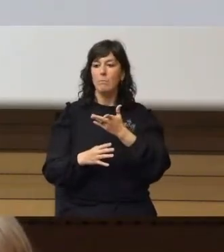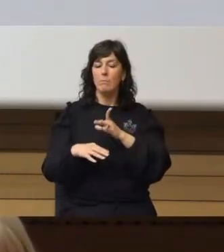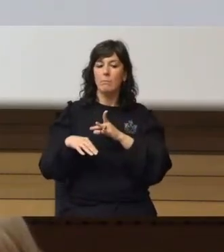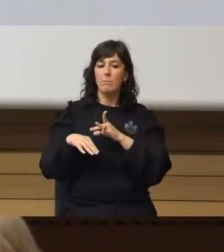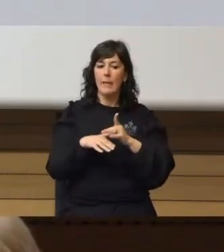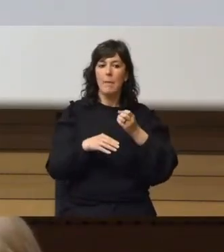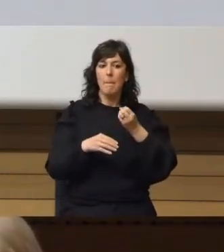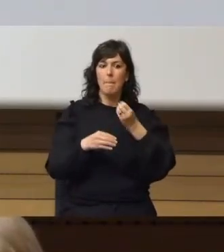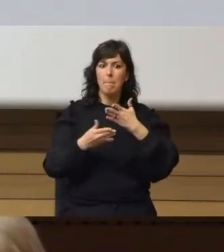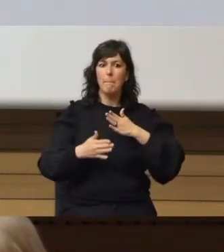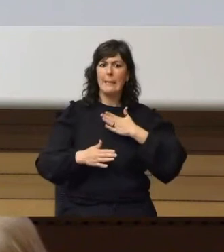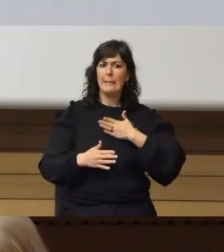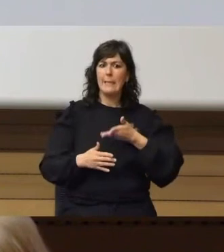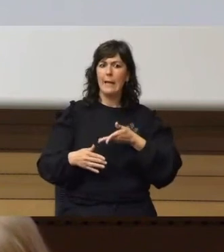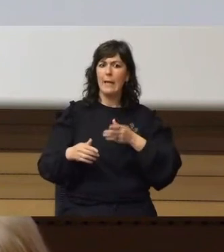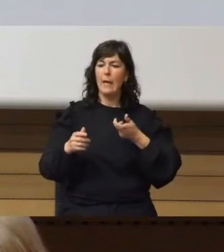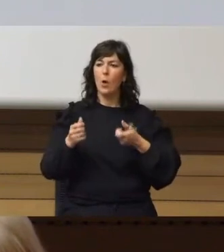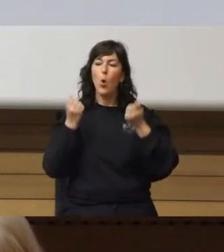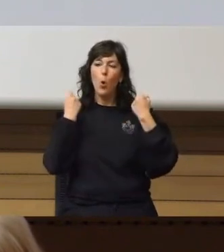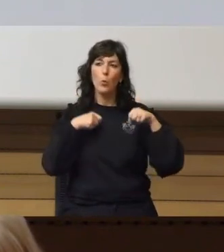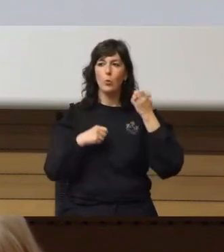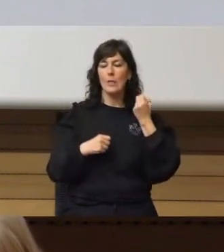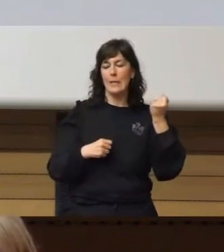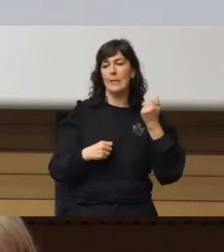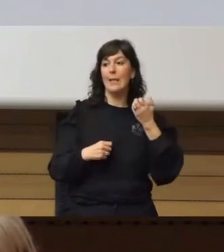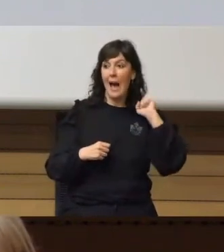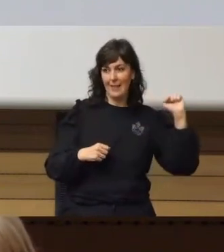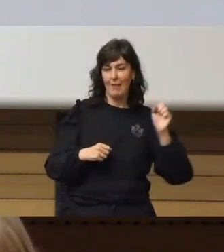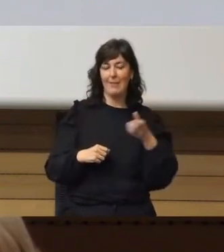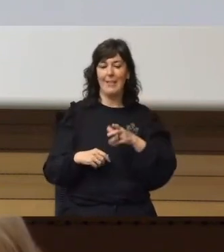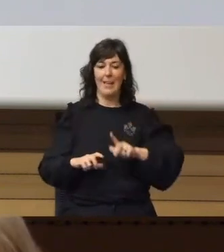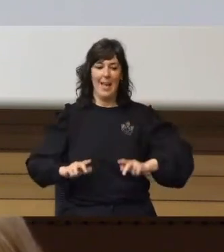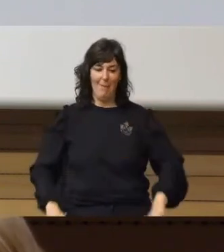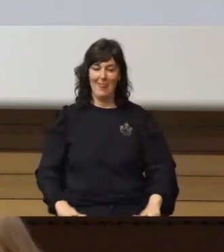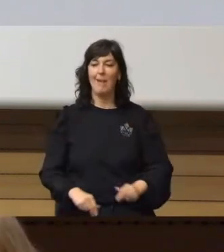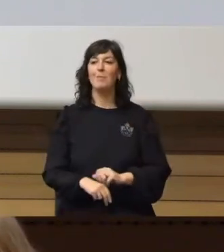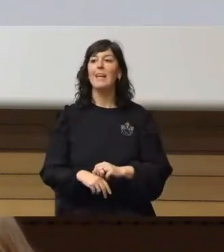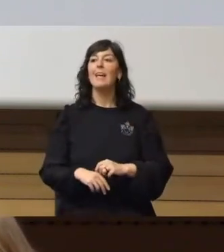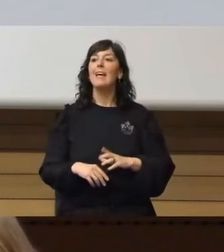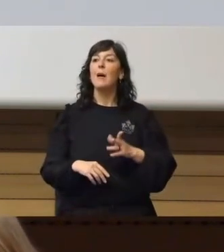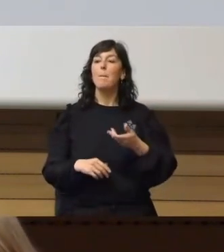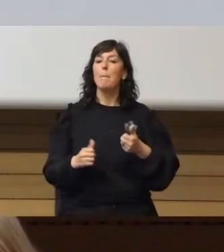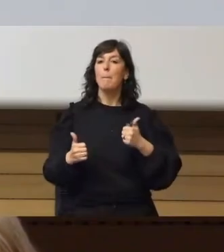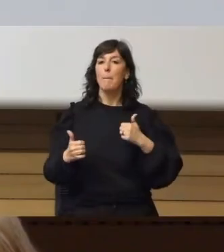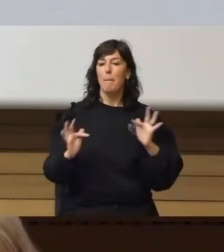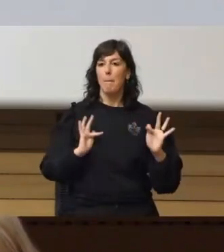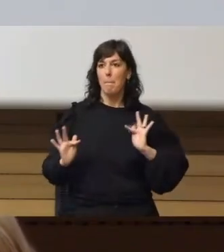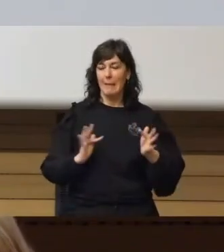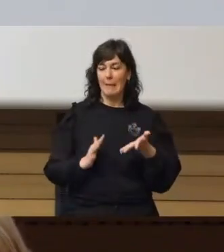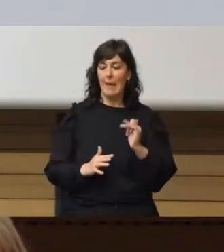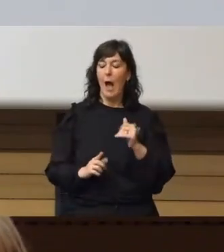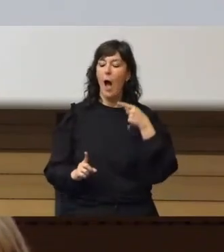Ibiza. Tiene una amplia formación académica en el ámbito de las drogodependencias, con un máster en adicciones y